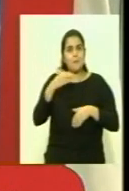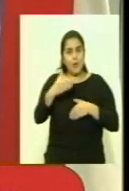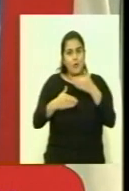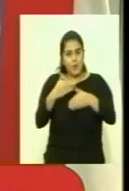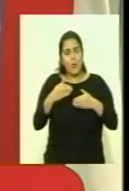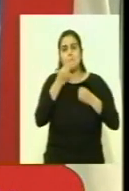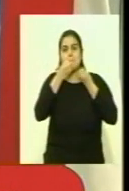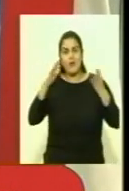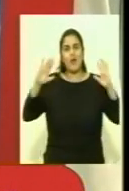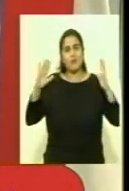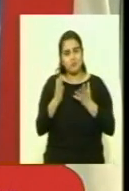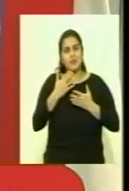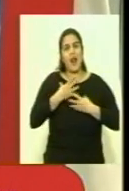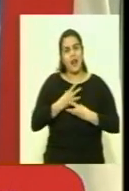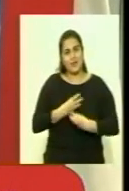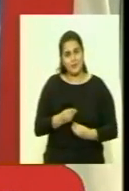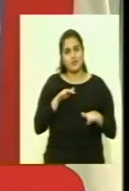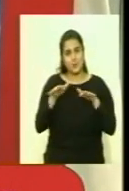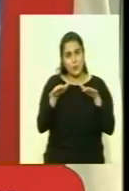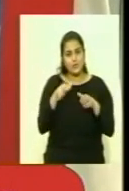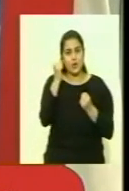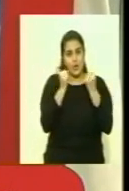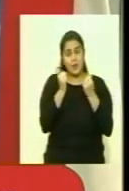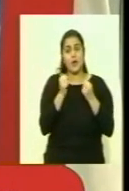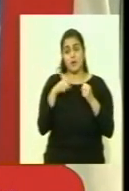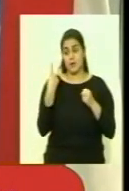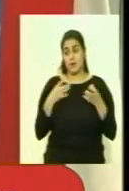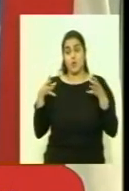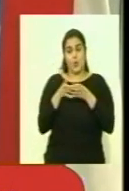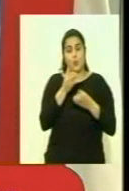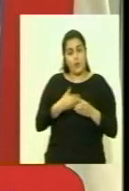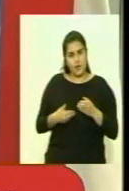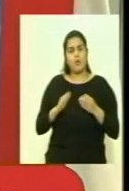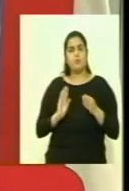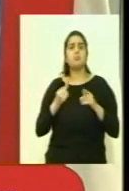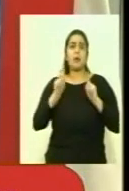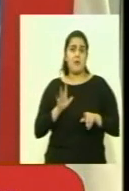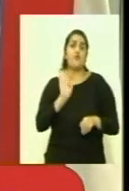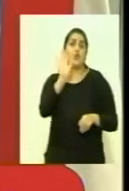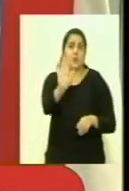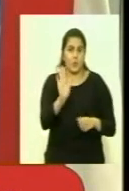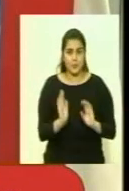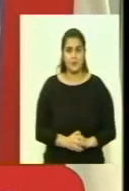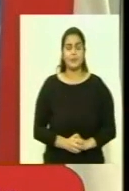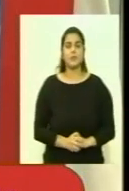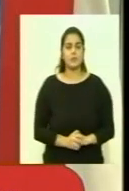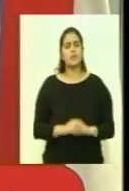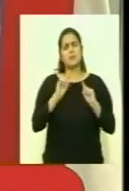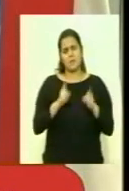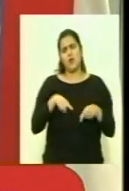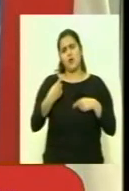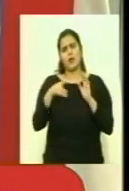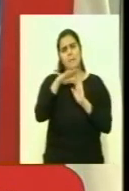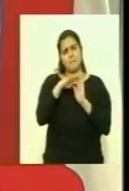descomprime una situación no solo de esta gestión, sino también de las que me precederán. Esto también, sumado a otras medidas, como